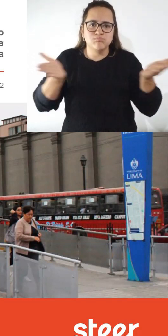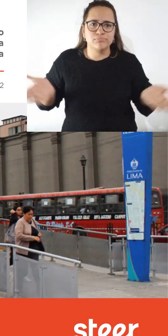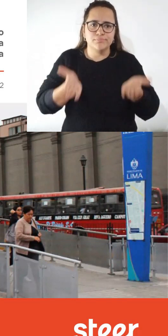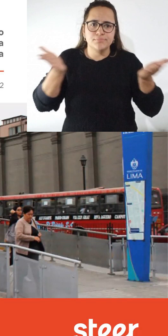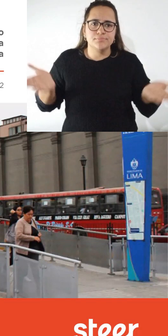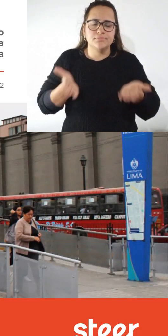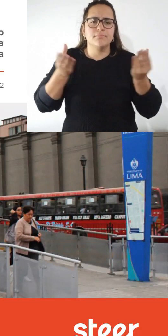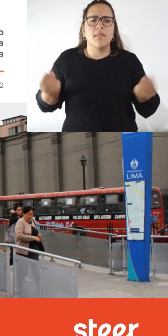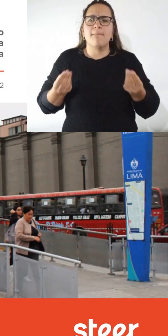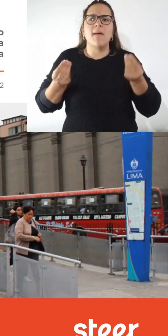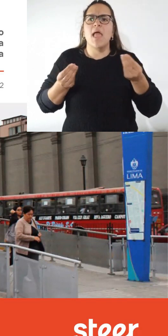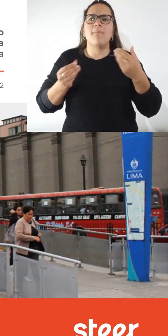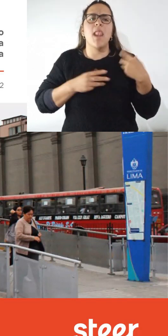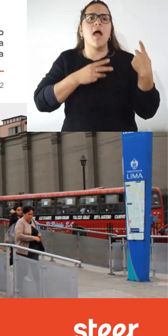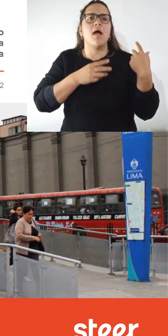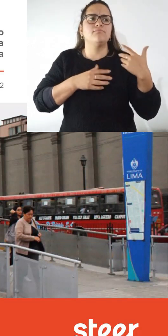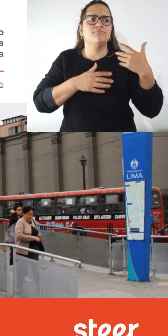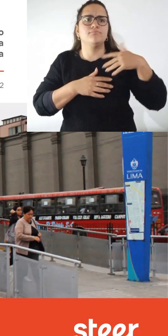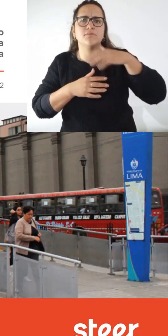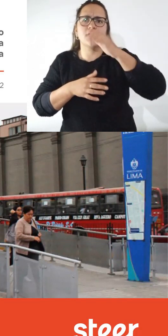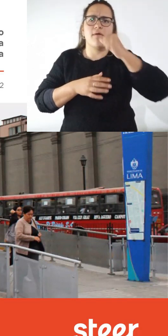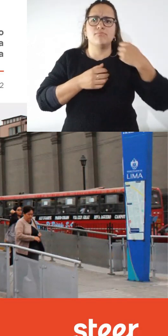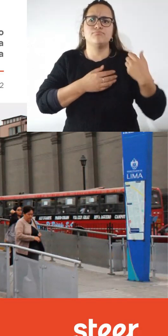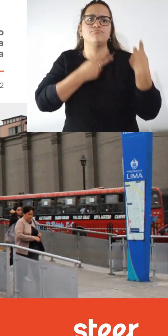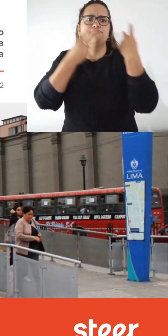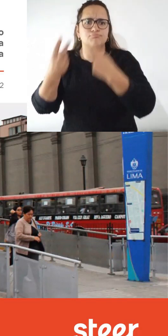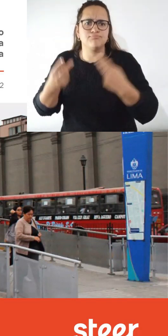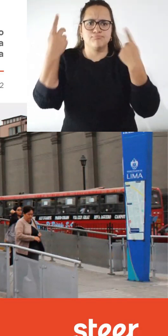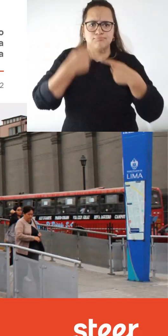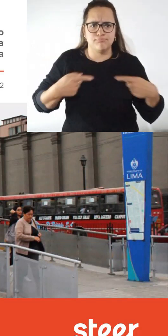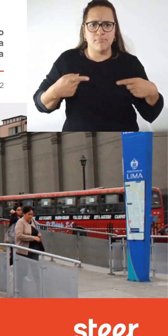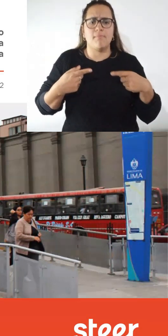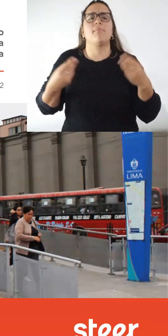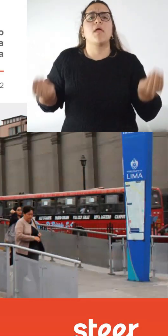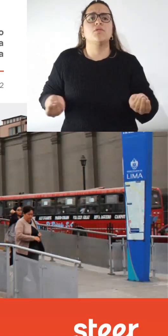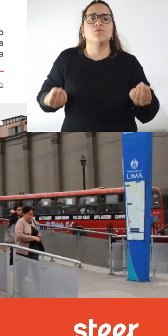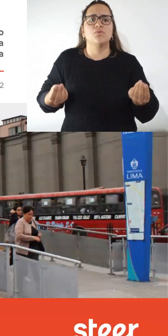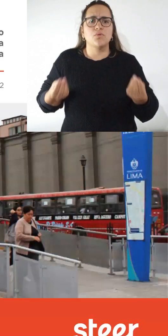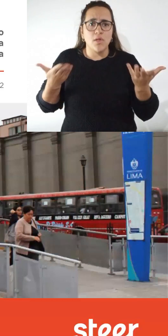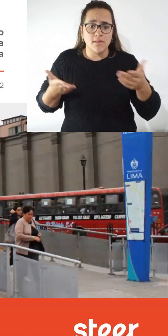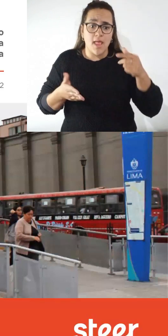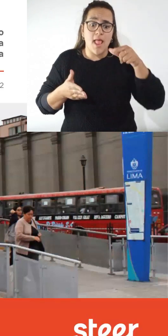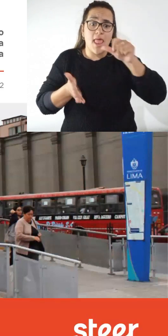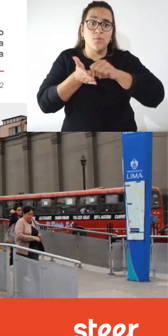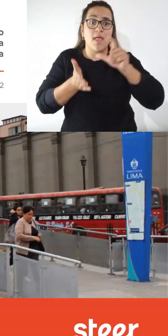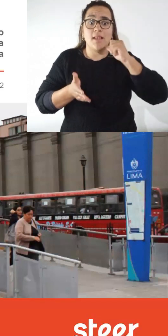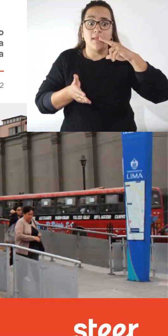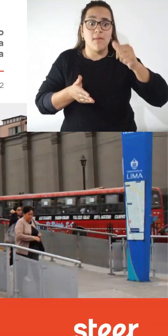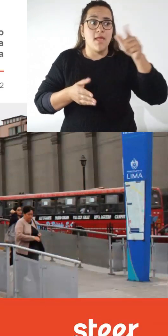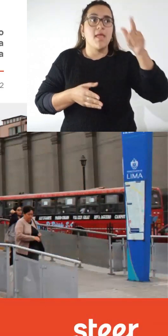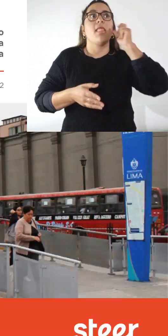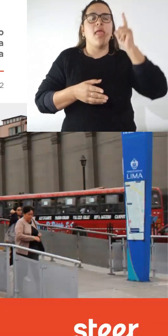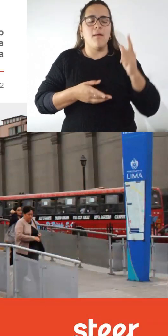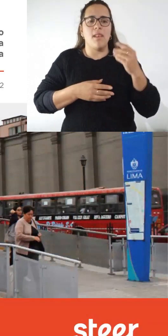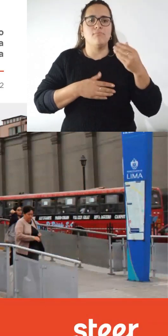uso de la bicicleta como modo de transporte en Lima para incrementar su uso. Entonces, de ahí surgió